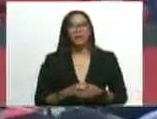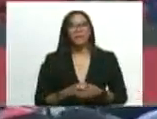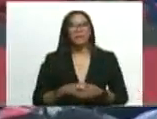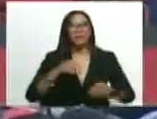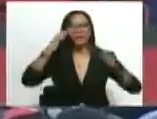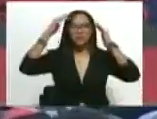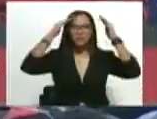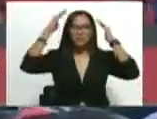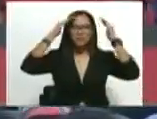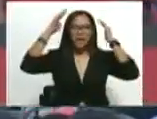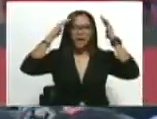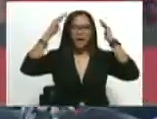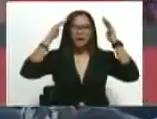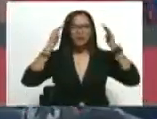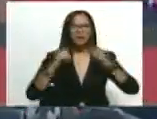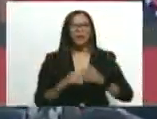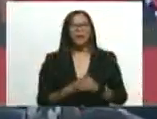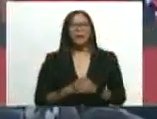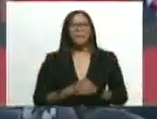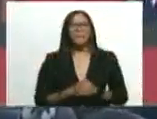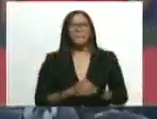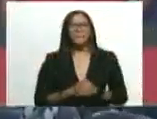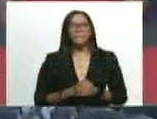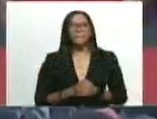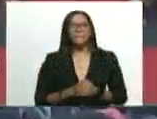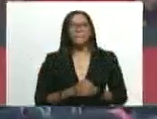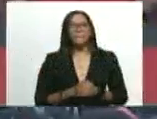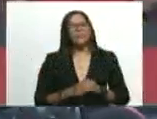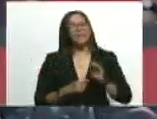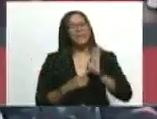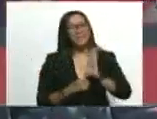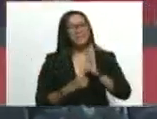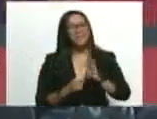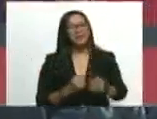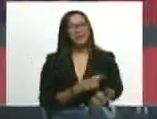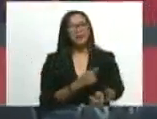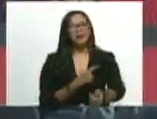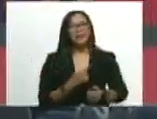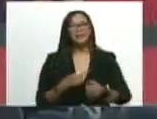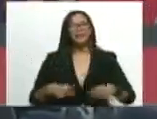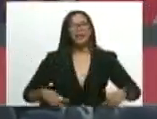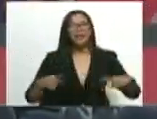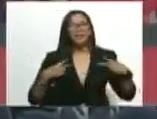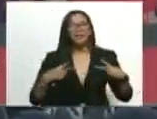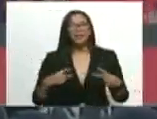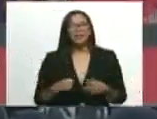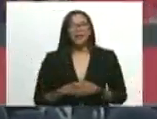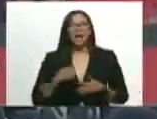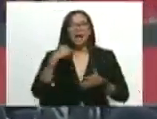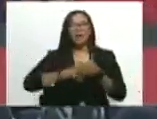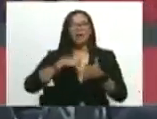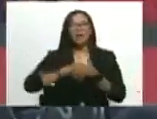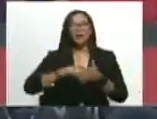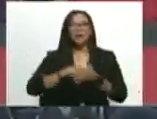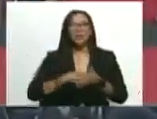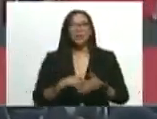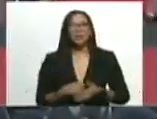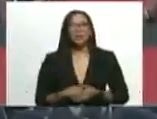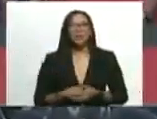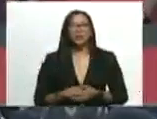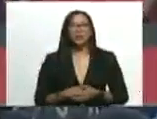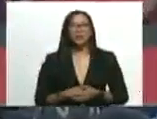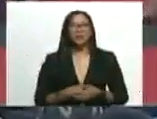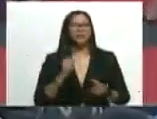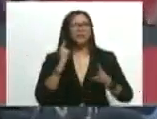saludo presentarles a una hermana de la vida a una luchadora desde